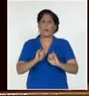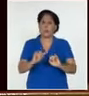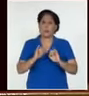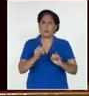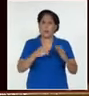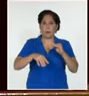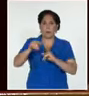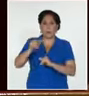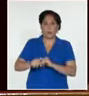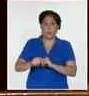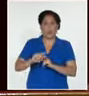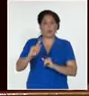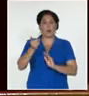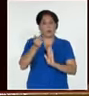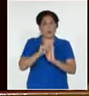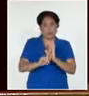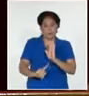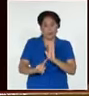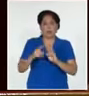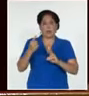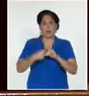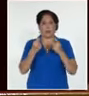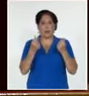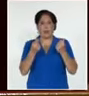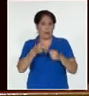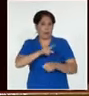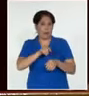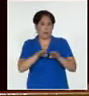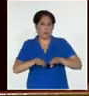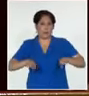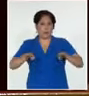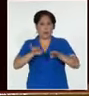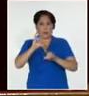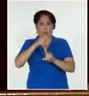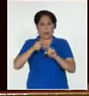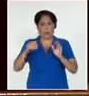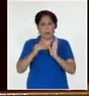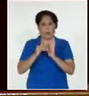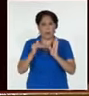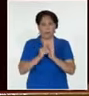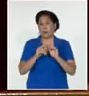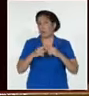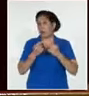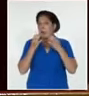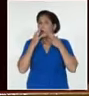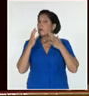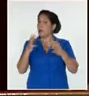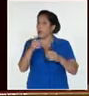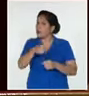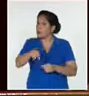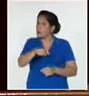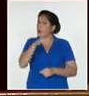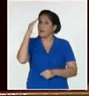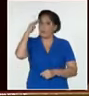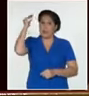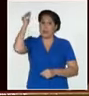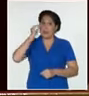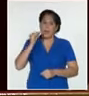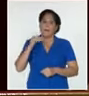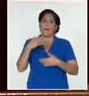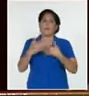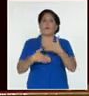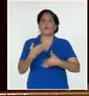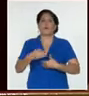ministros de Energía y Minas y de Economía en la mesa redonda, la importancia de que se conozcan de primera mano los